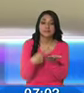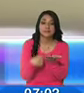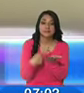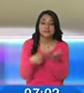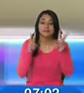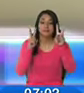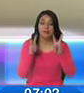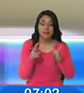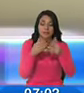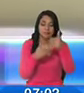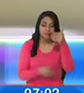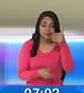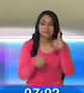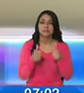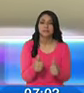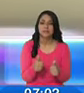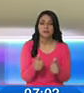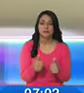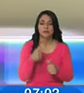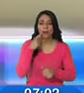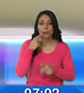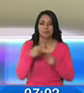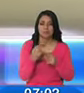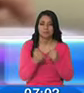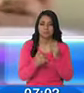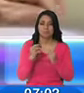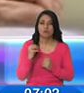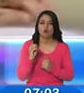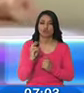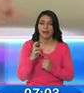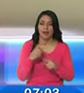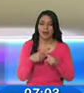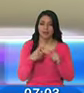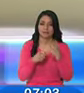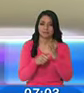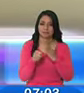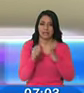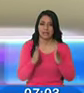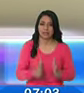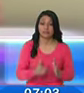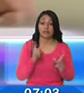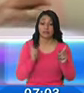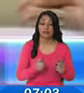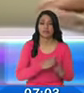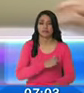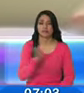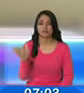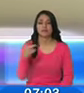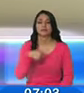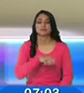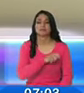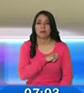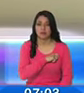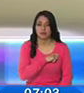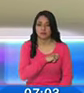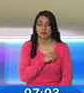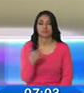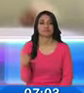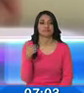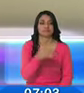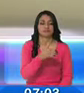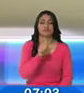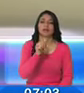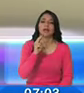caso del señor Mosquera, tuvimos que recurrir a España. De España hemos tenido que recurrir a